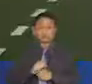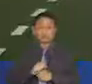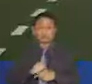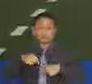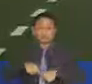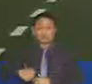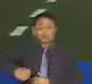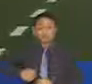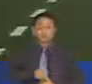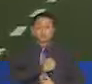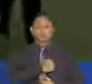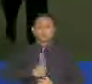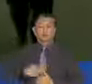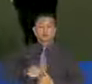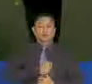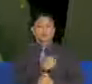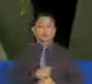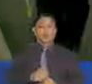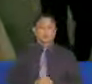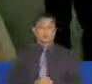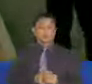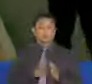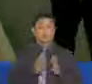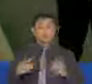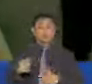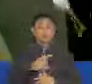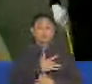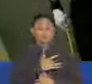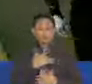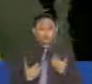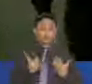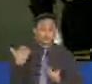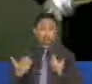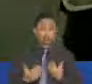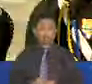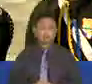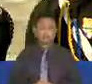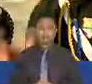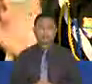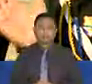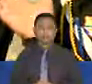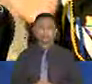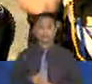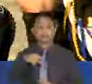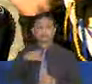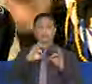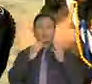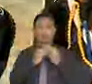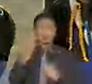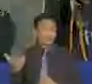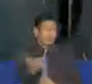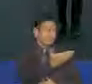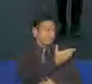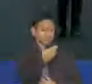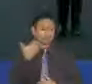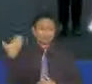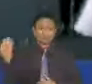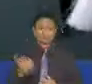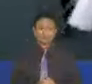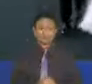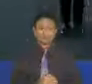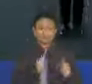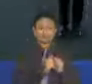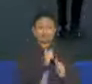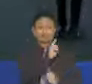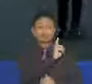presentarse en los eventos Y es que hay mucho que los motiva esta familia la banda de guerra cada